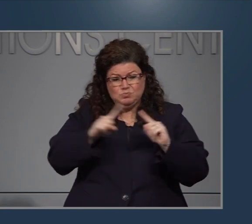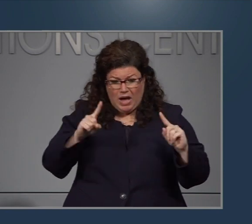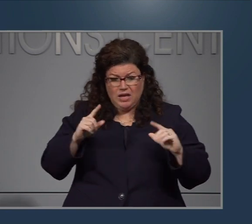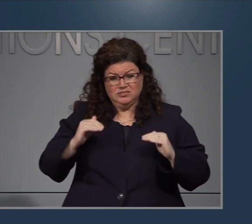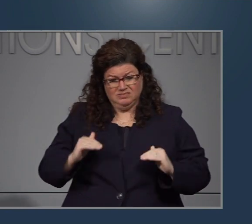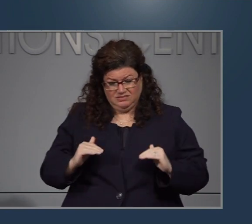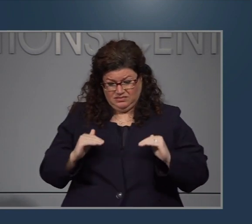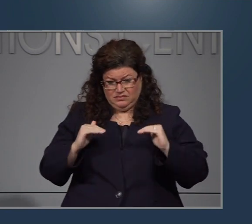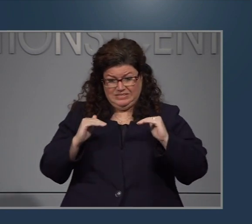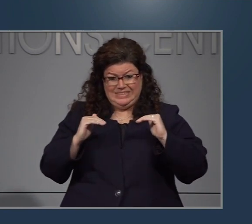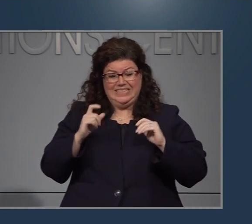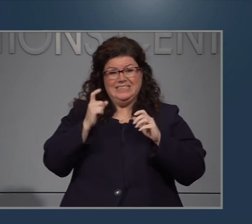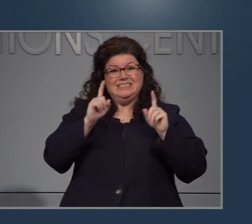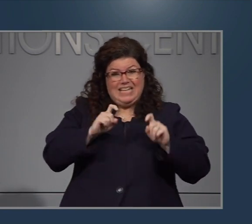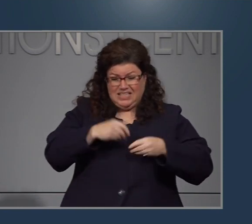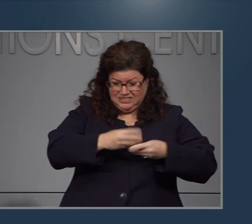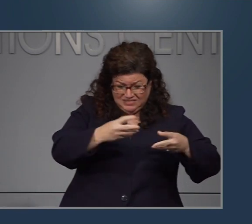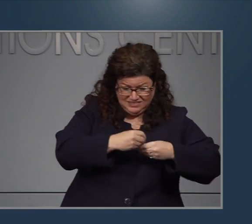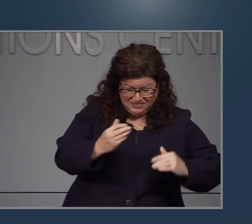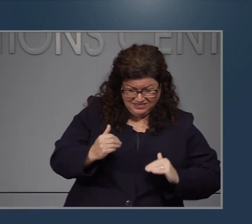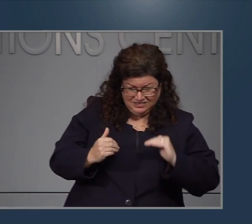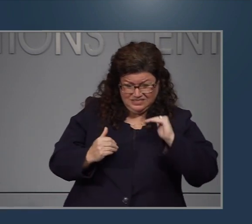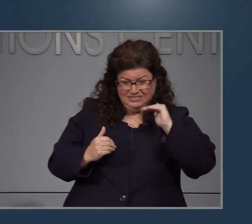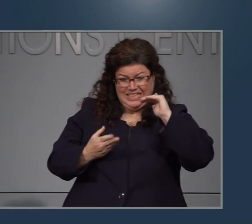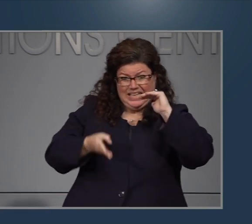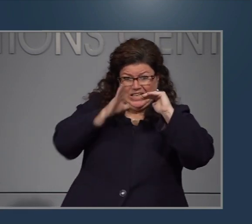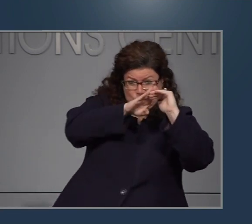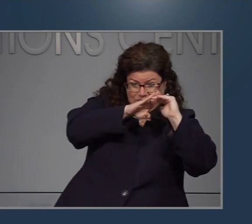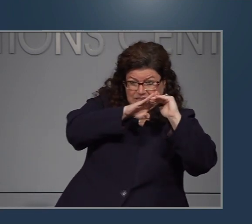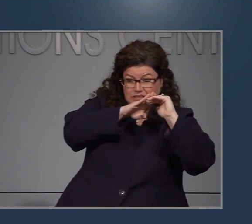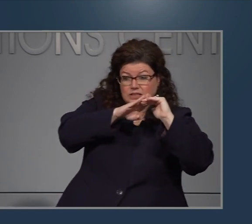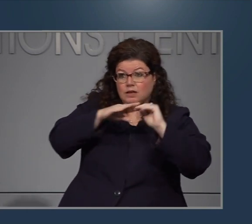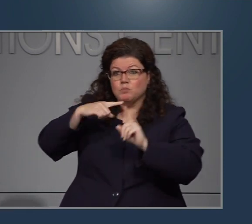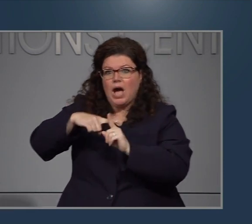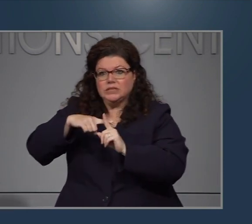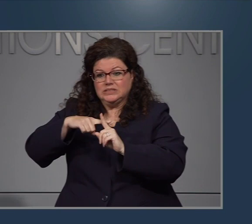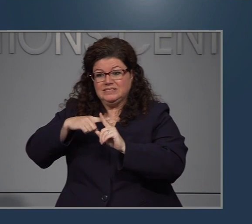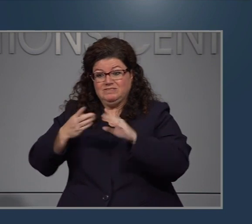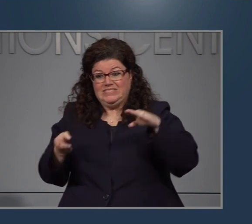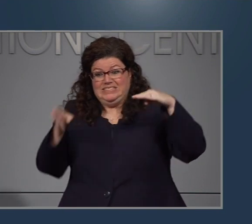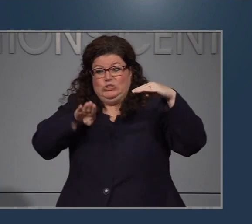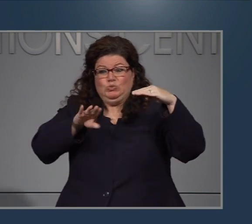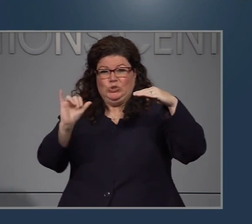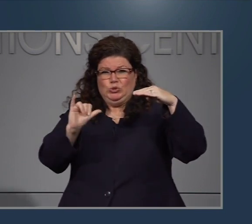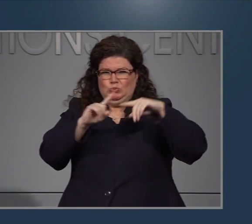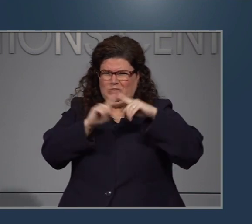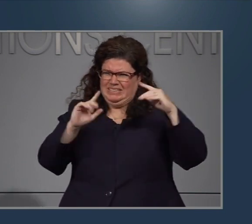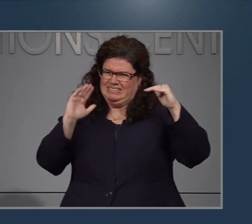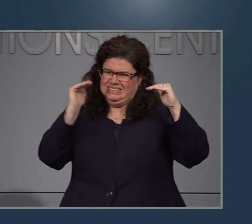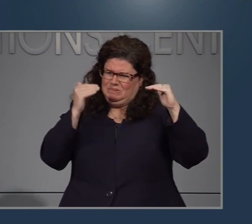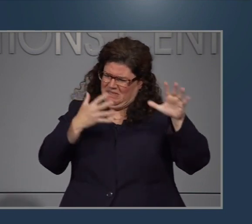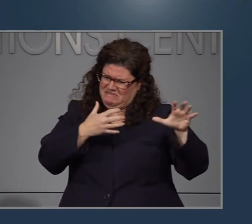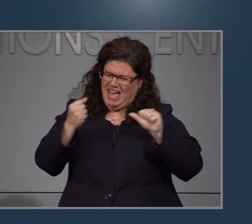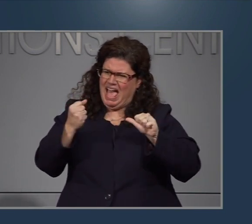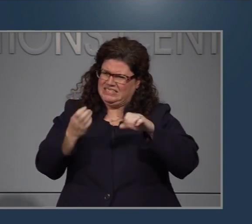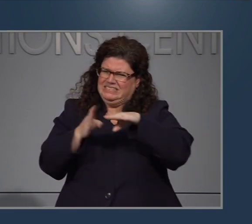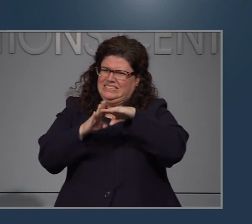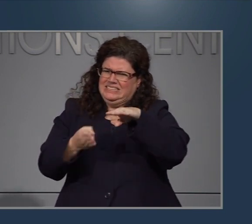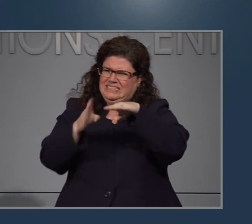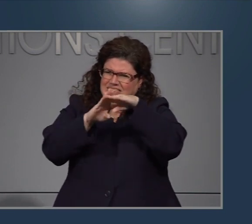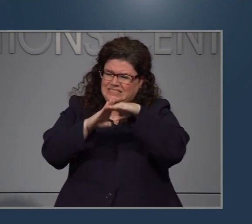Indica también que el virus está muy prevaleciente en nuestro estado. En la siguiente métrica es